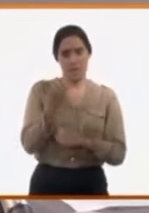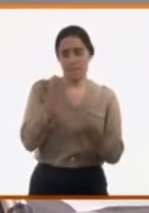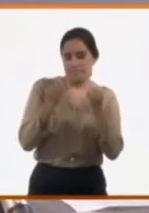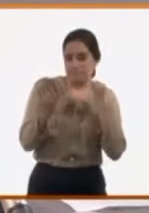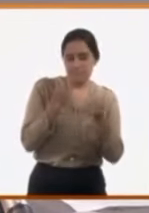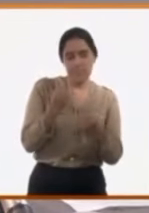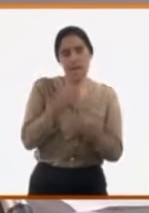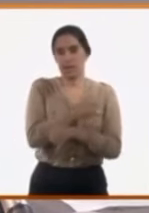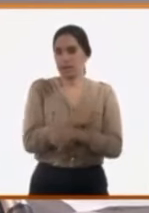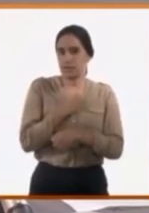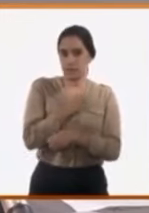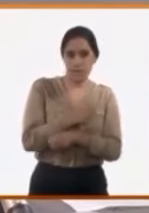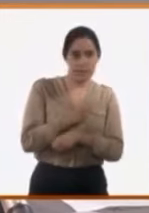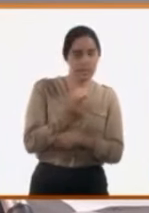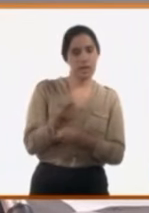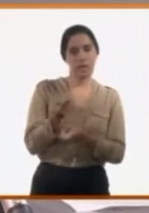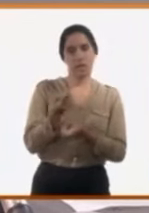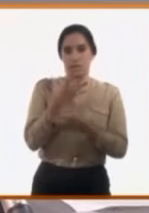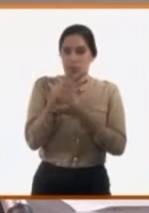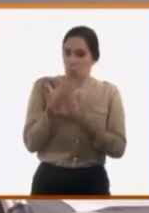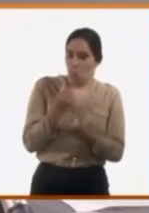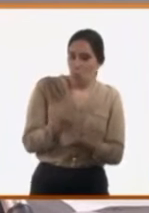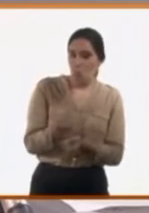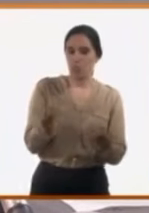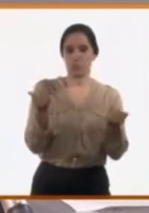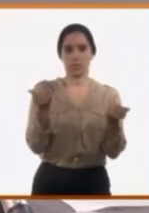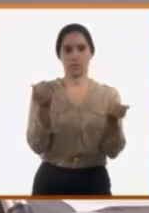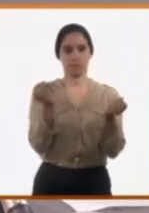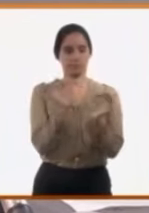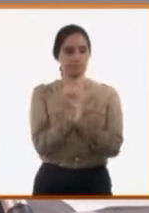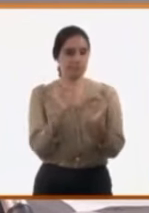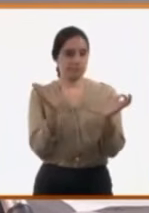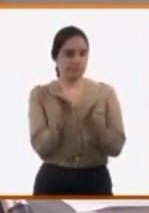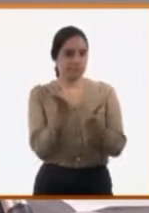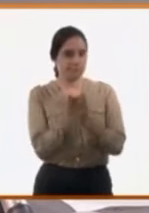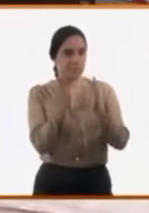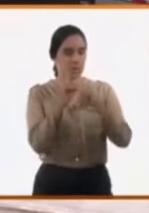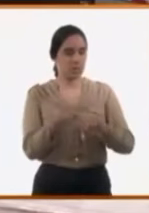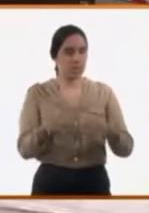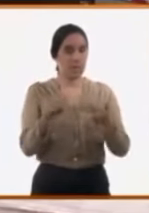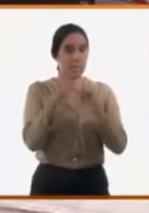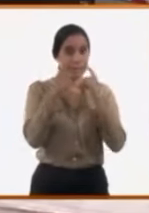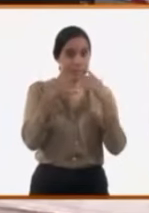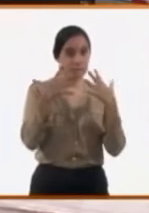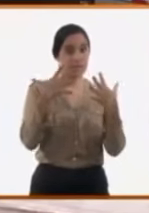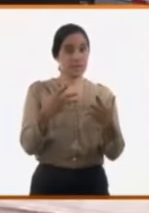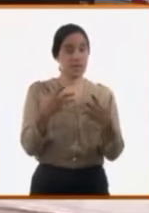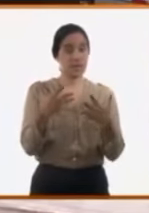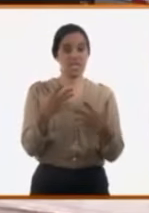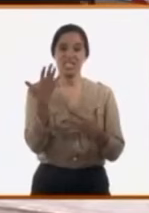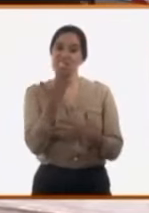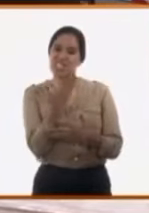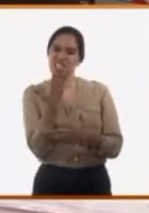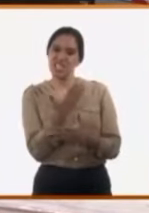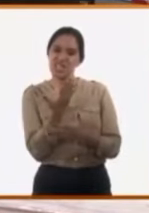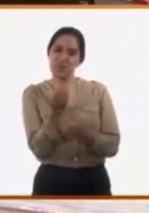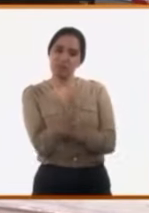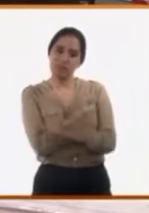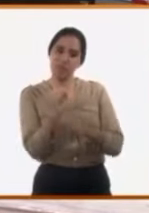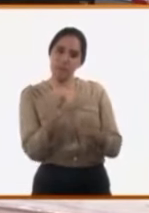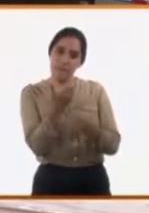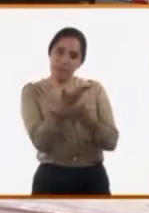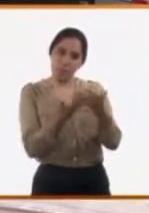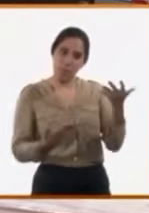esfuerzo por eh tener una carrera Universitaria pero siempre con el ordenamiento que implicaba que quien aprobó la prueba tenía